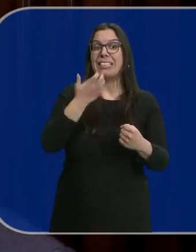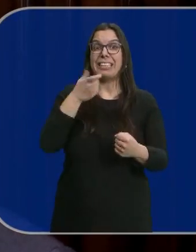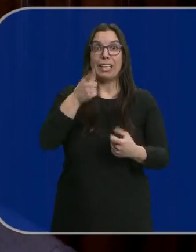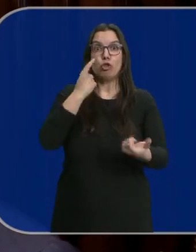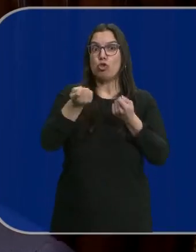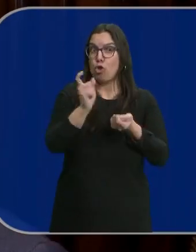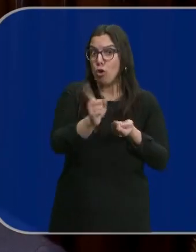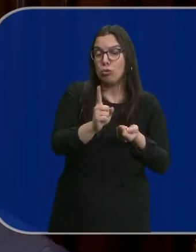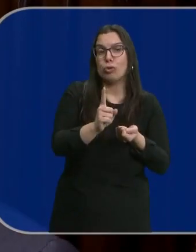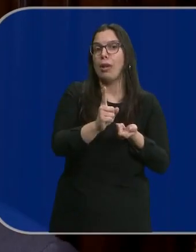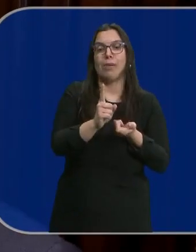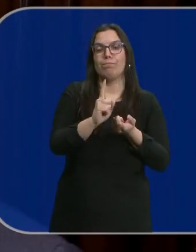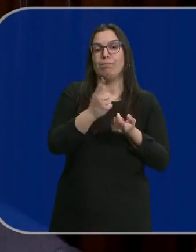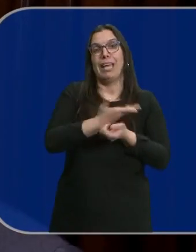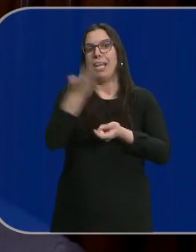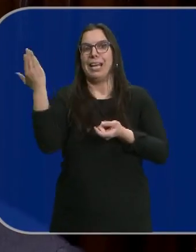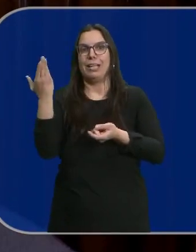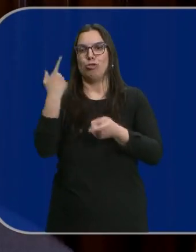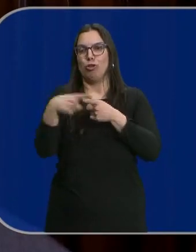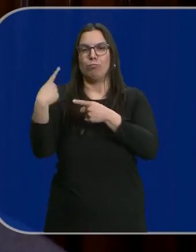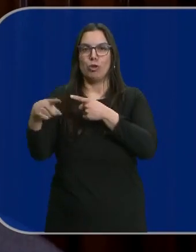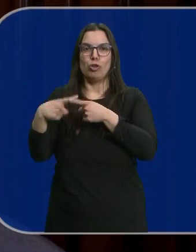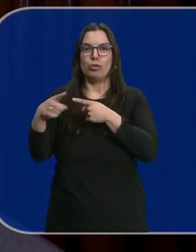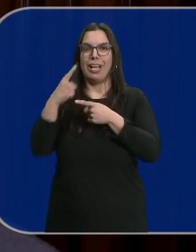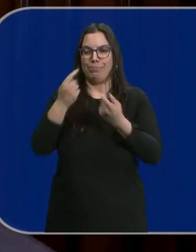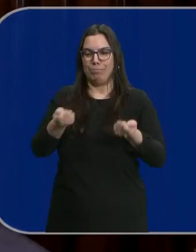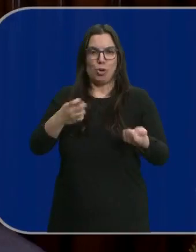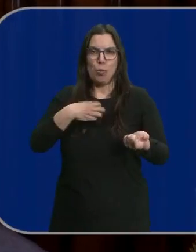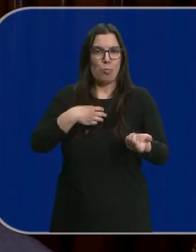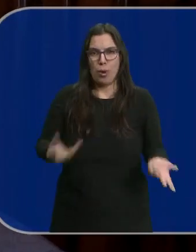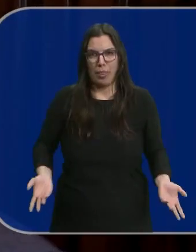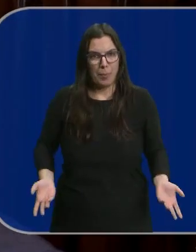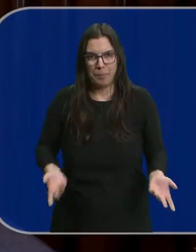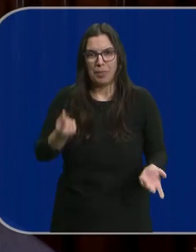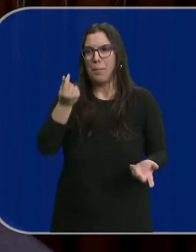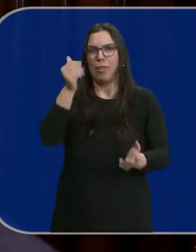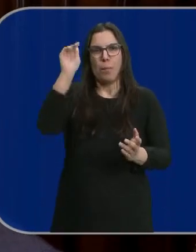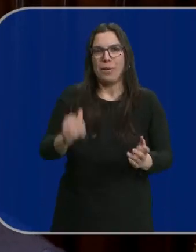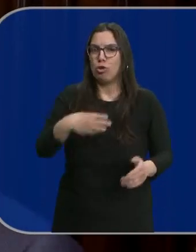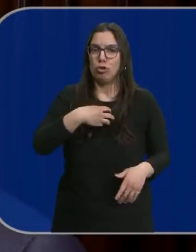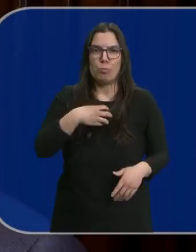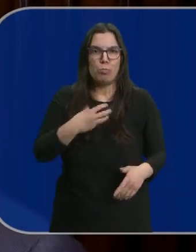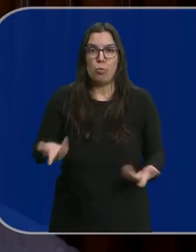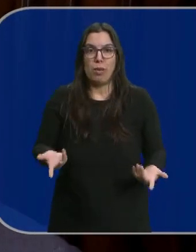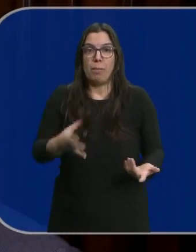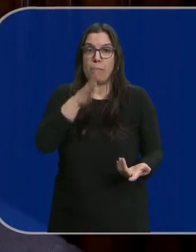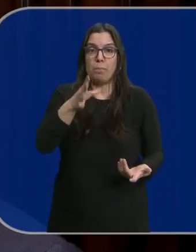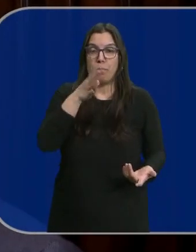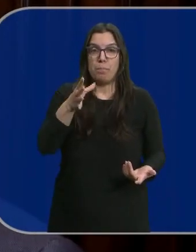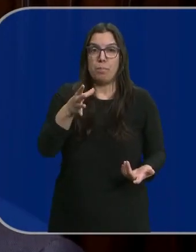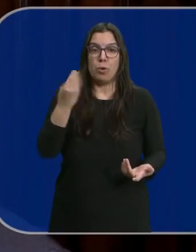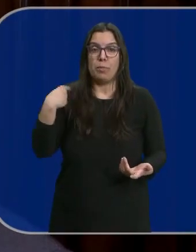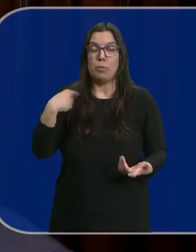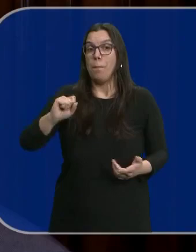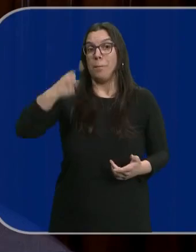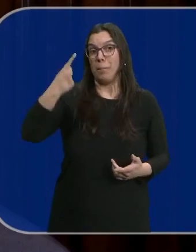no se controle ese sobrecoste, el resto de los eslabones no pueden disminuir los precios. O sea, es imposible controlar algo que parte de un